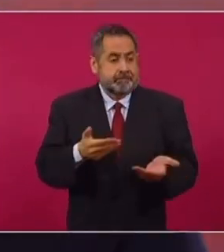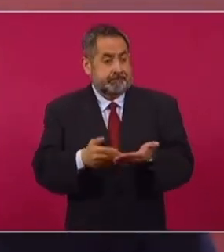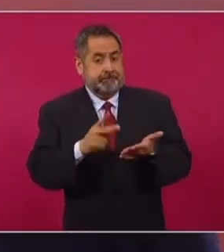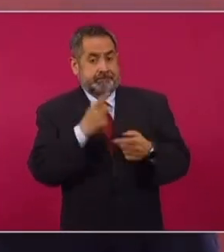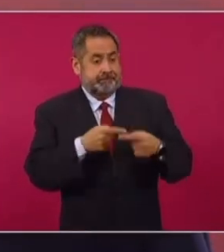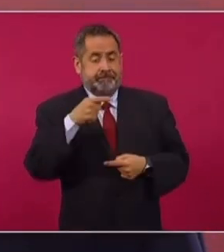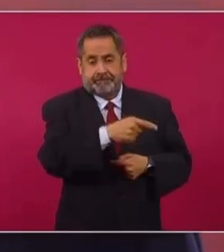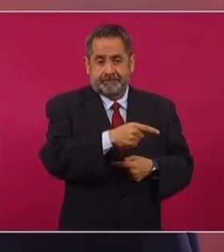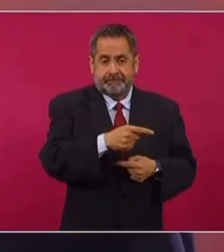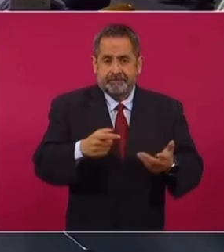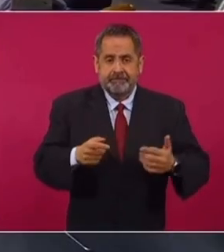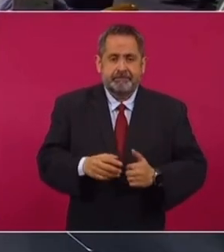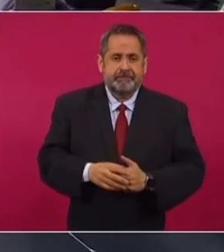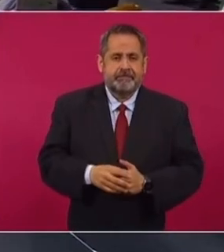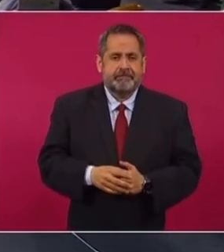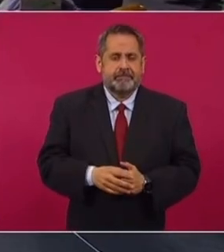ahora,